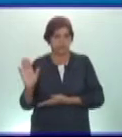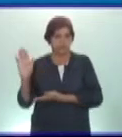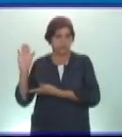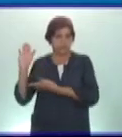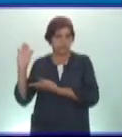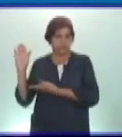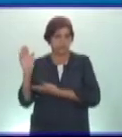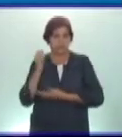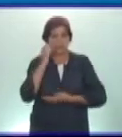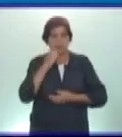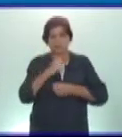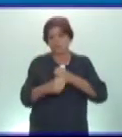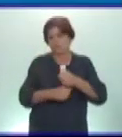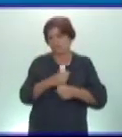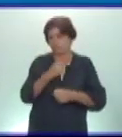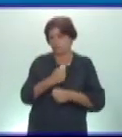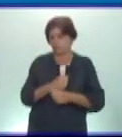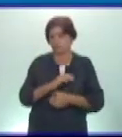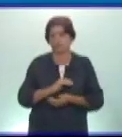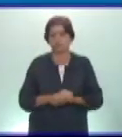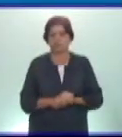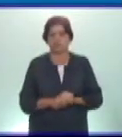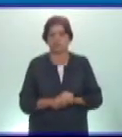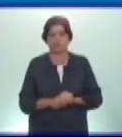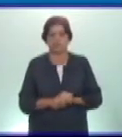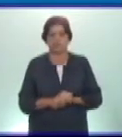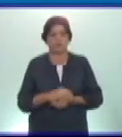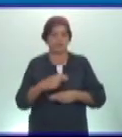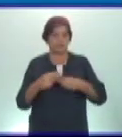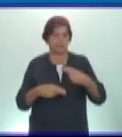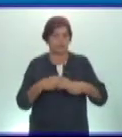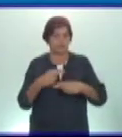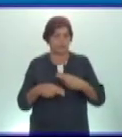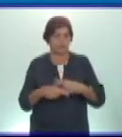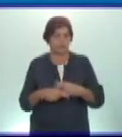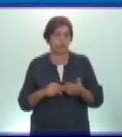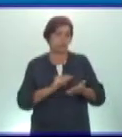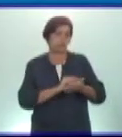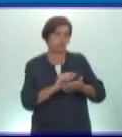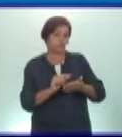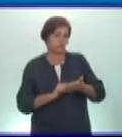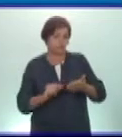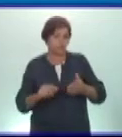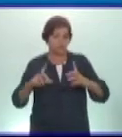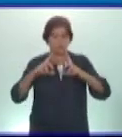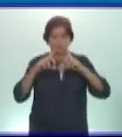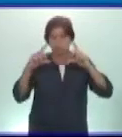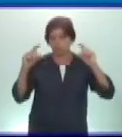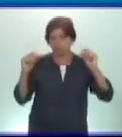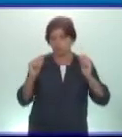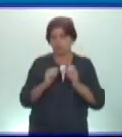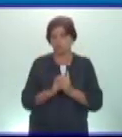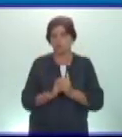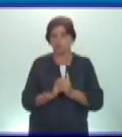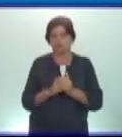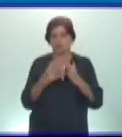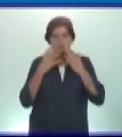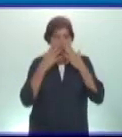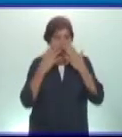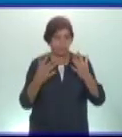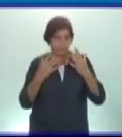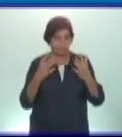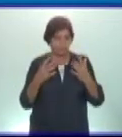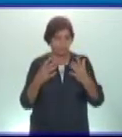utilizamos generalmente cuando estamos produciendo, cuando estamos escribiendo textos. Muy importante es